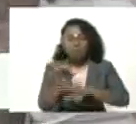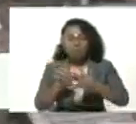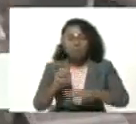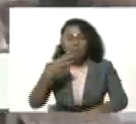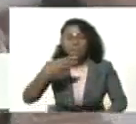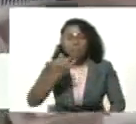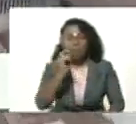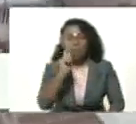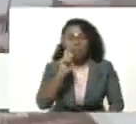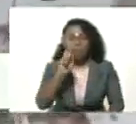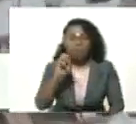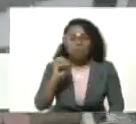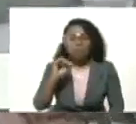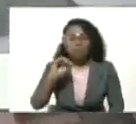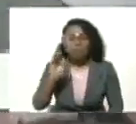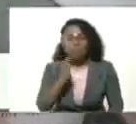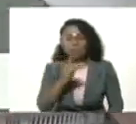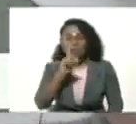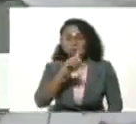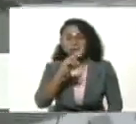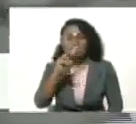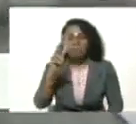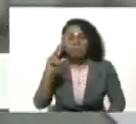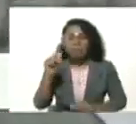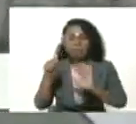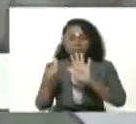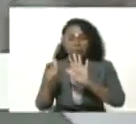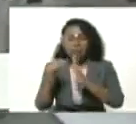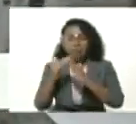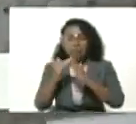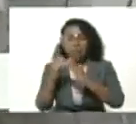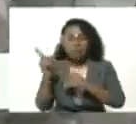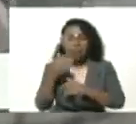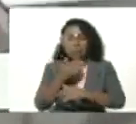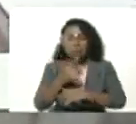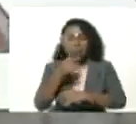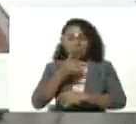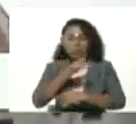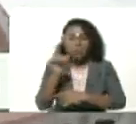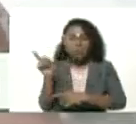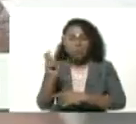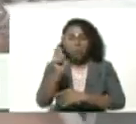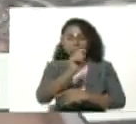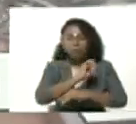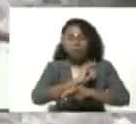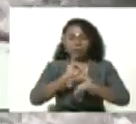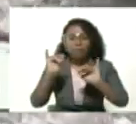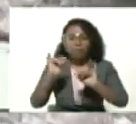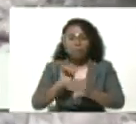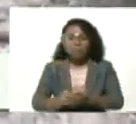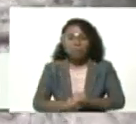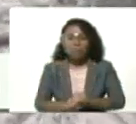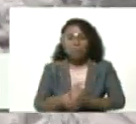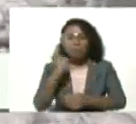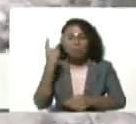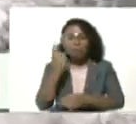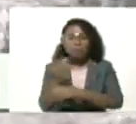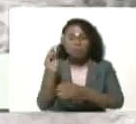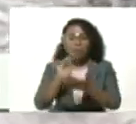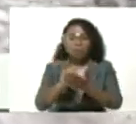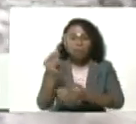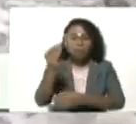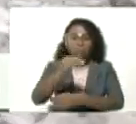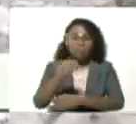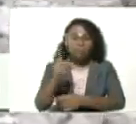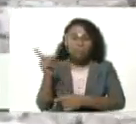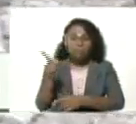Salinas 126 viviendas que nos van a permitir en los próximos meses culminar. Debo agregarle, mi comandante